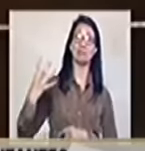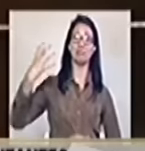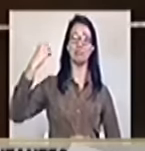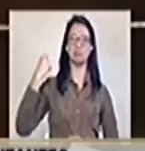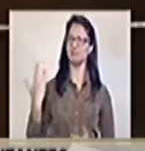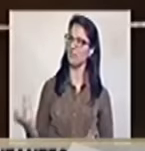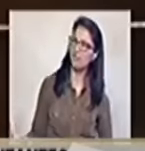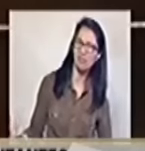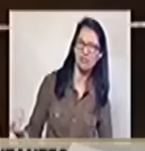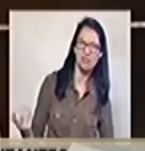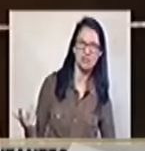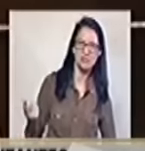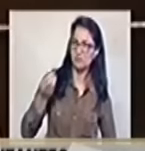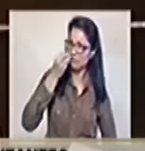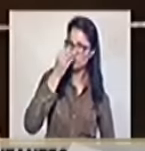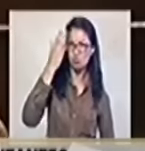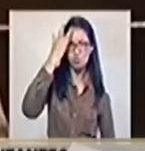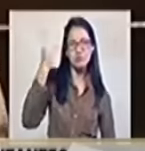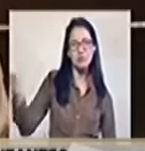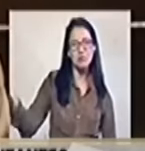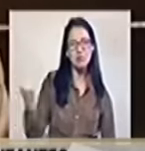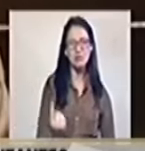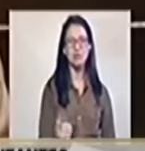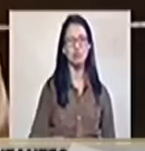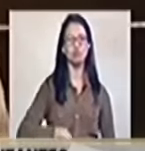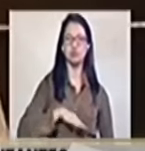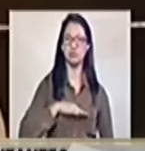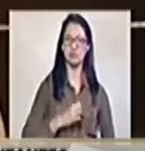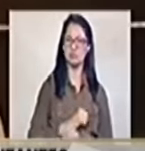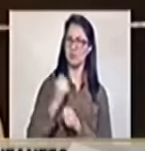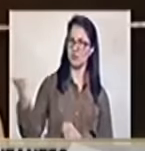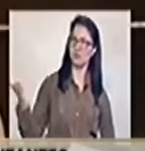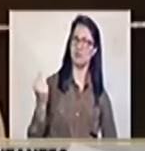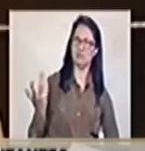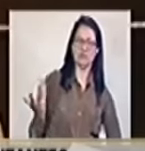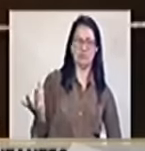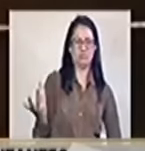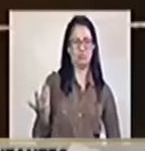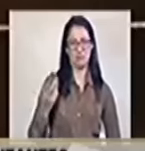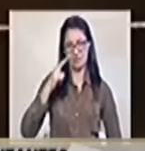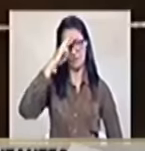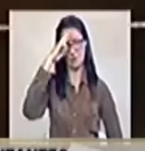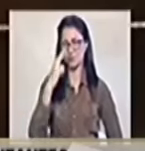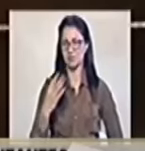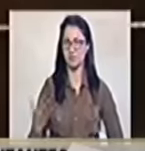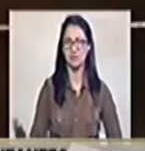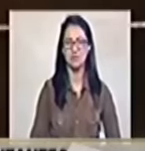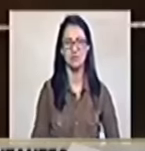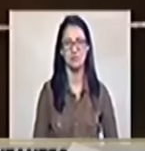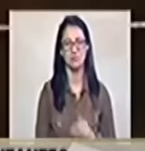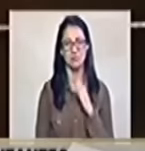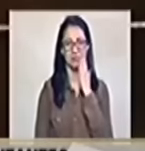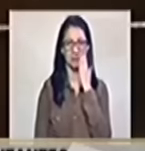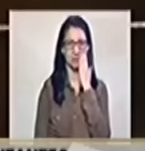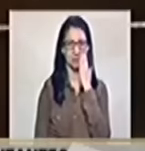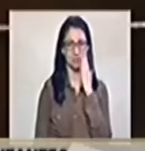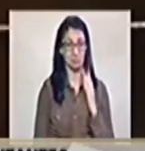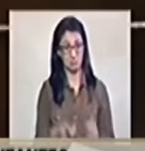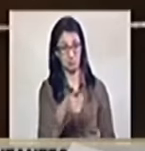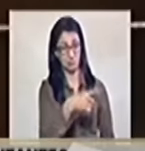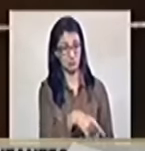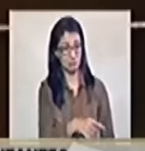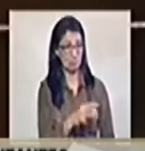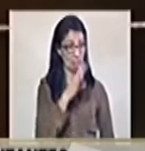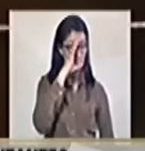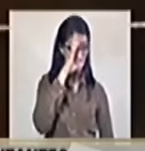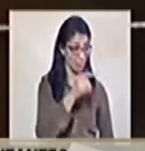tiene ninguna facultad para ofender al Congreso como lo hizo esta mañana. Si alguno de ustedes cree ser ilegítimo, está